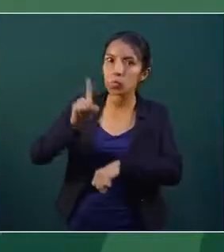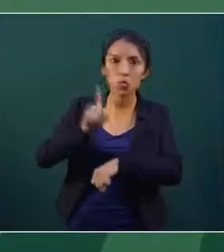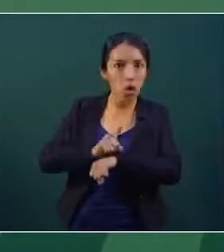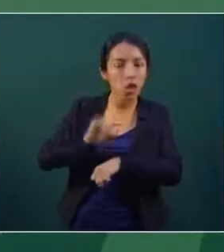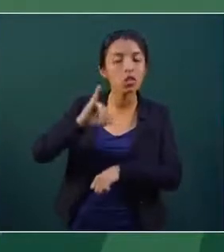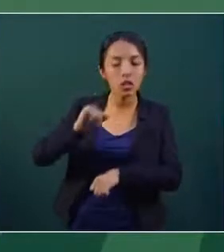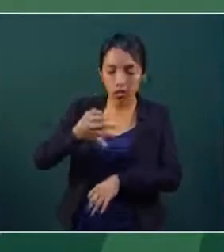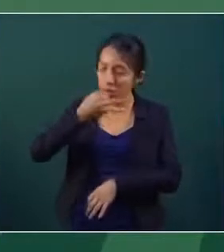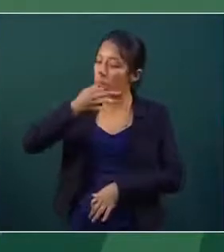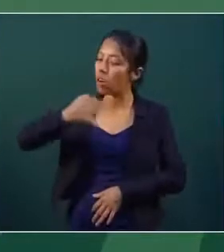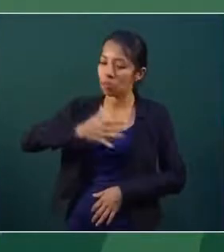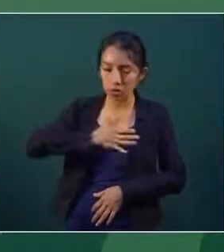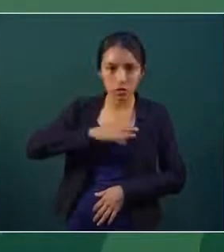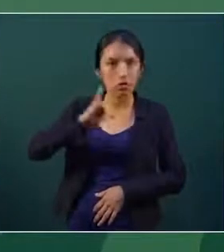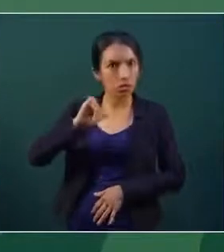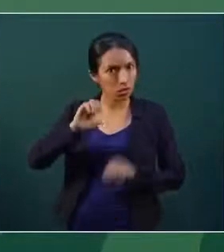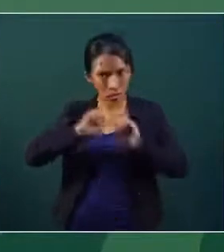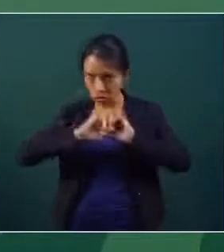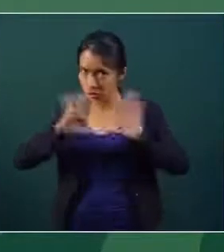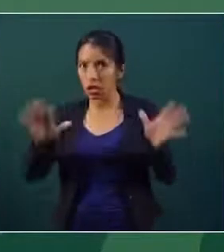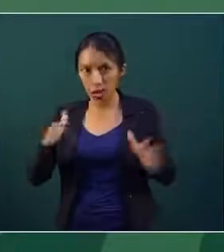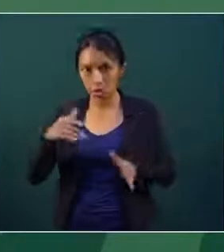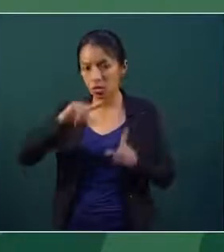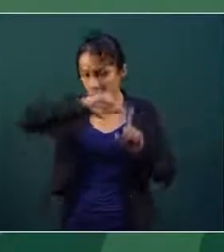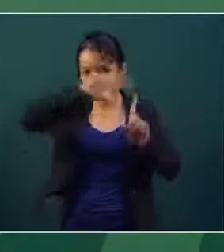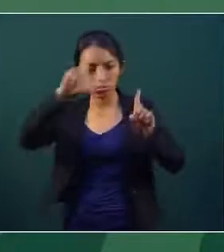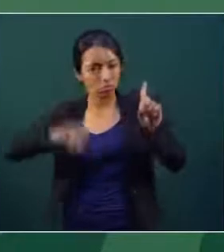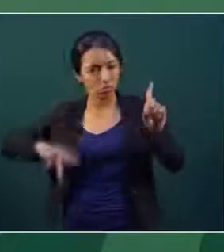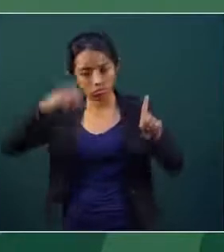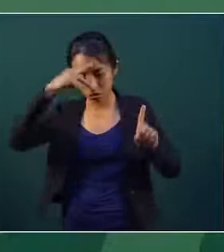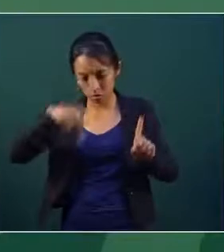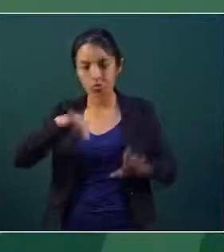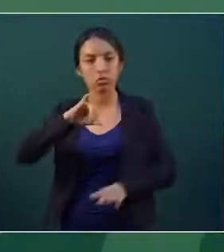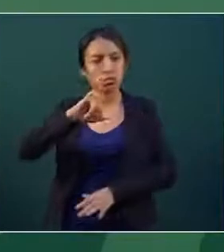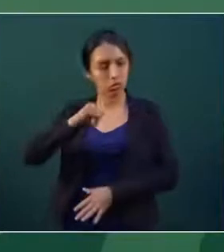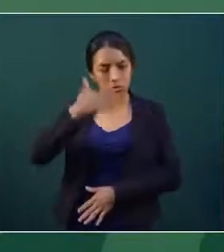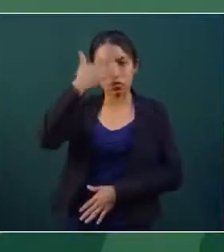informados de lo que sucede en el país.